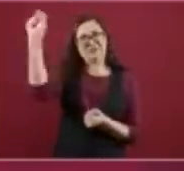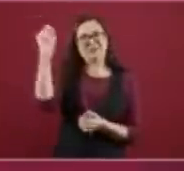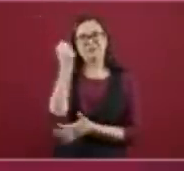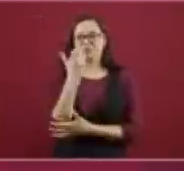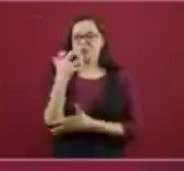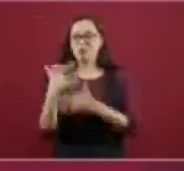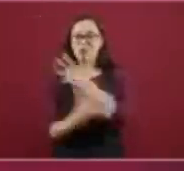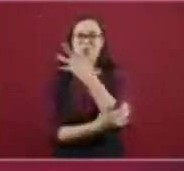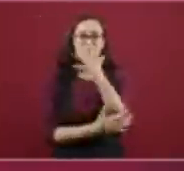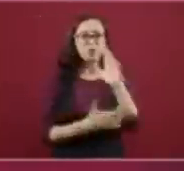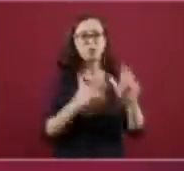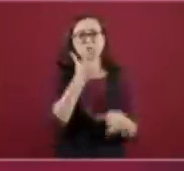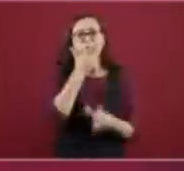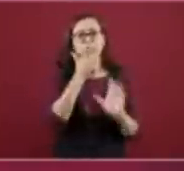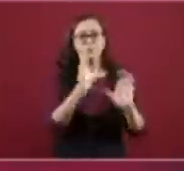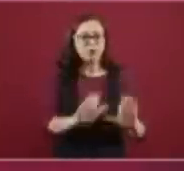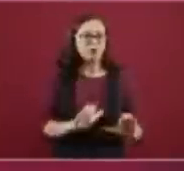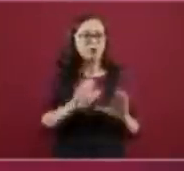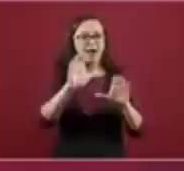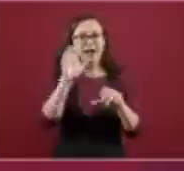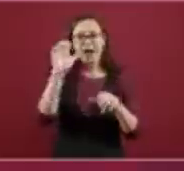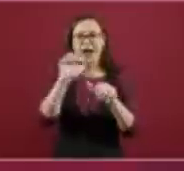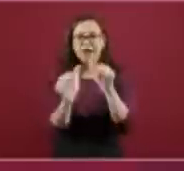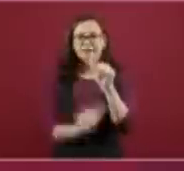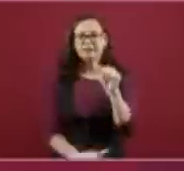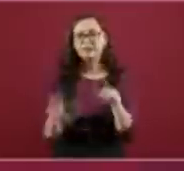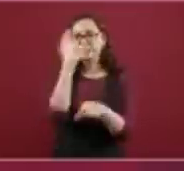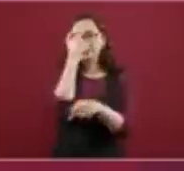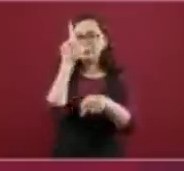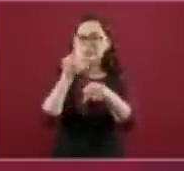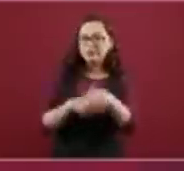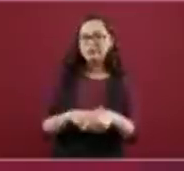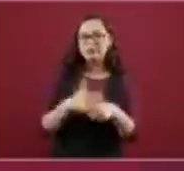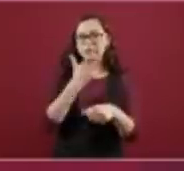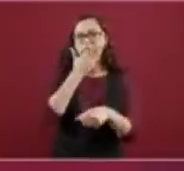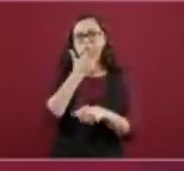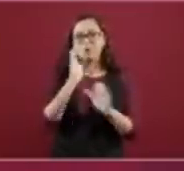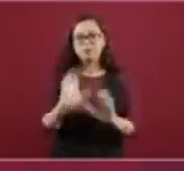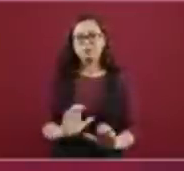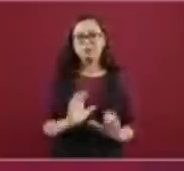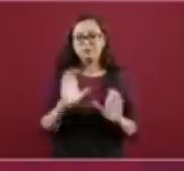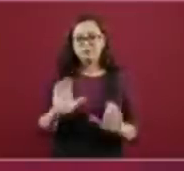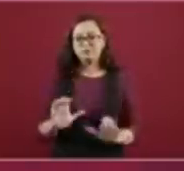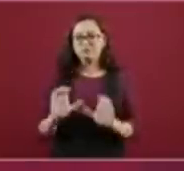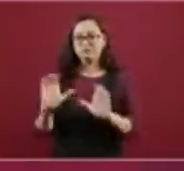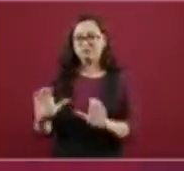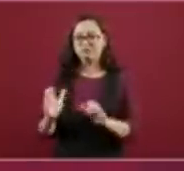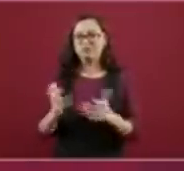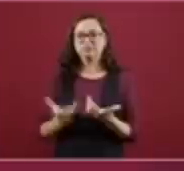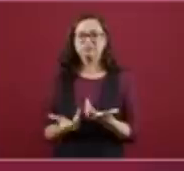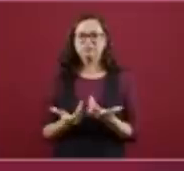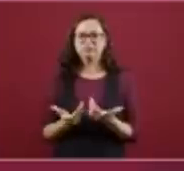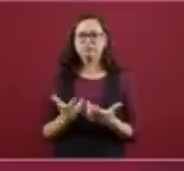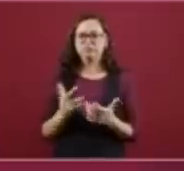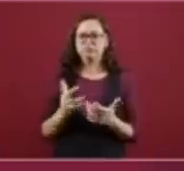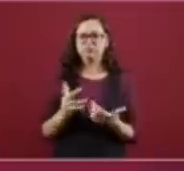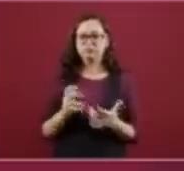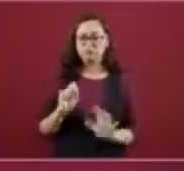ecológico, artístico, cultural. Y se va a elaborar el